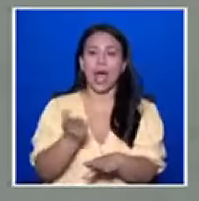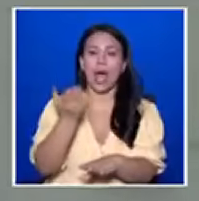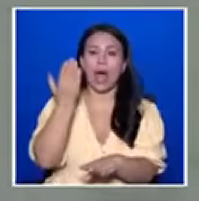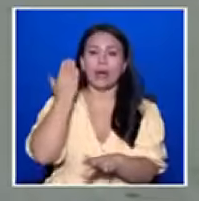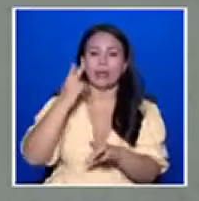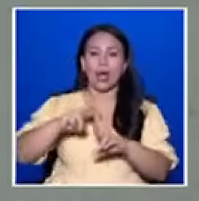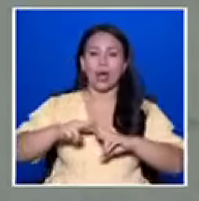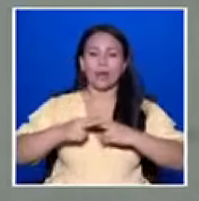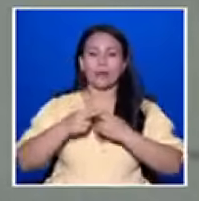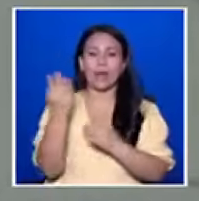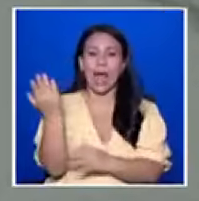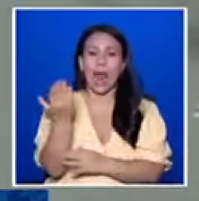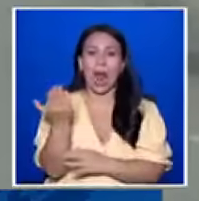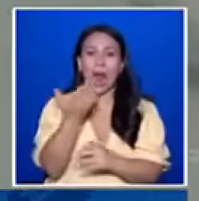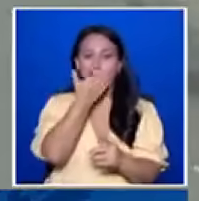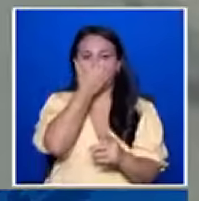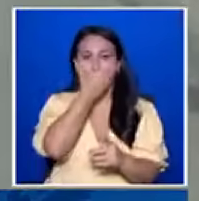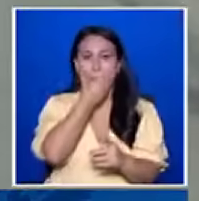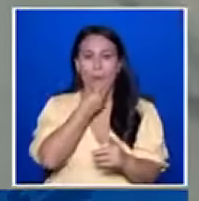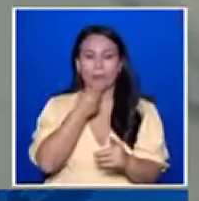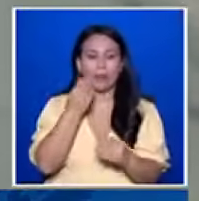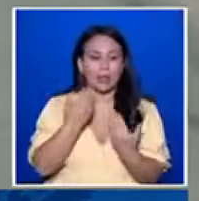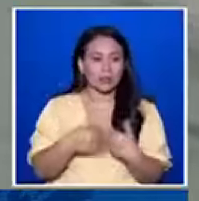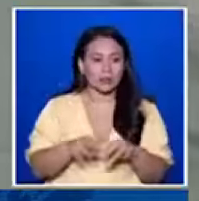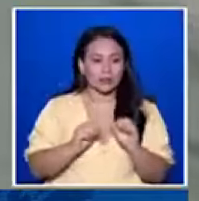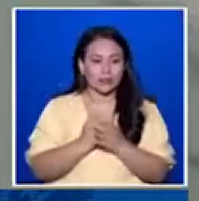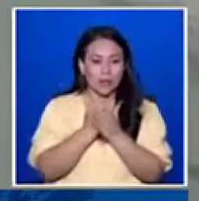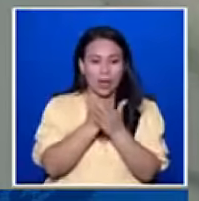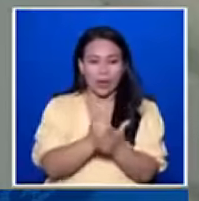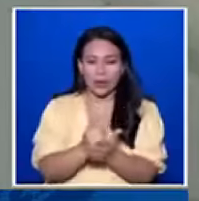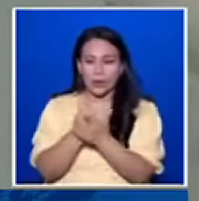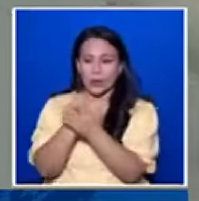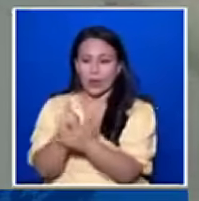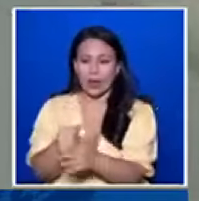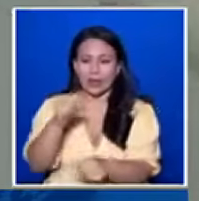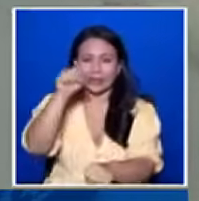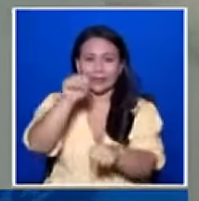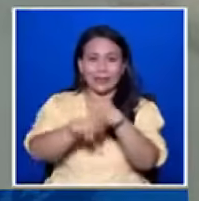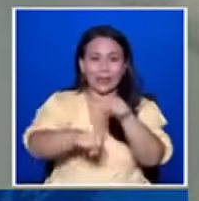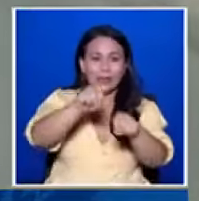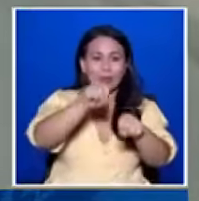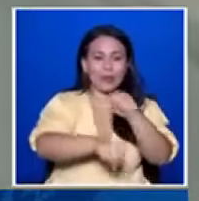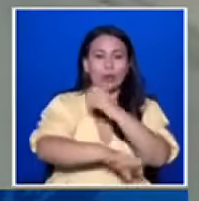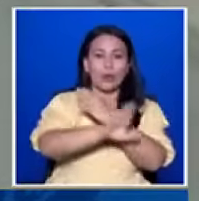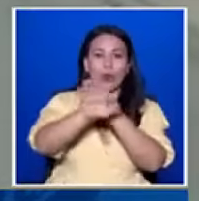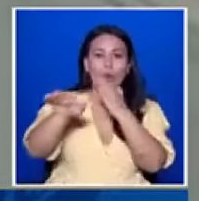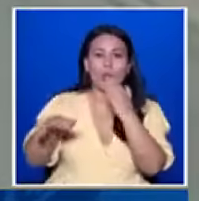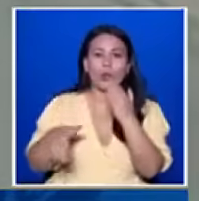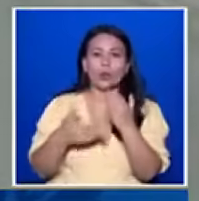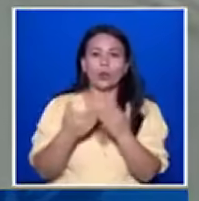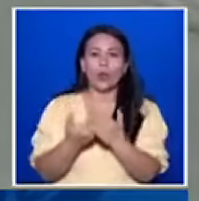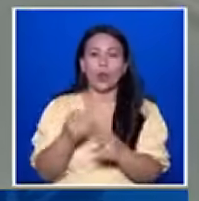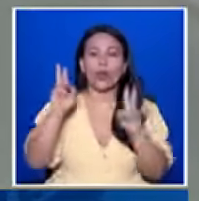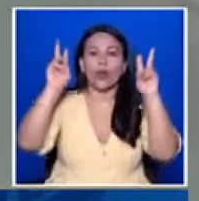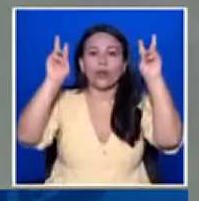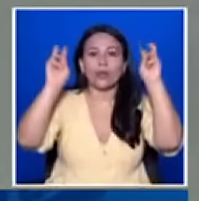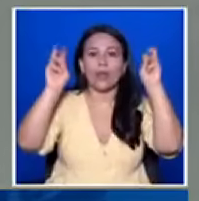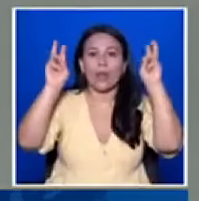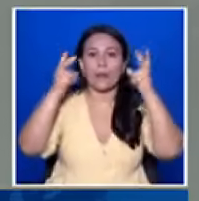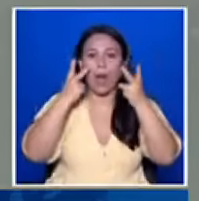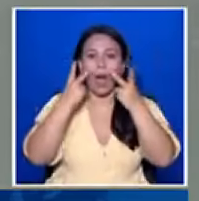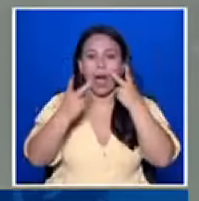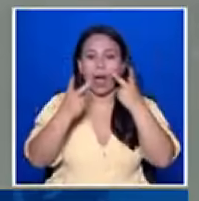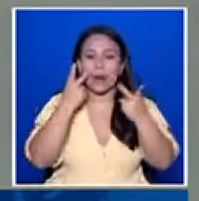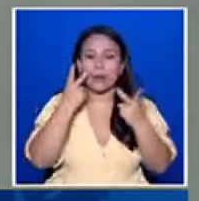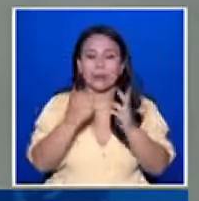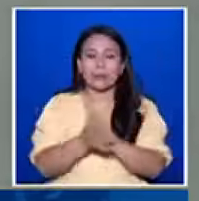la alcaldía anterior estamos ya así en mal estado en las calles y estamos por el motivo que, como pueden observar,